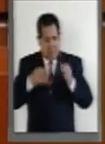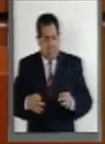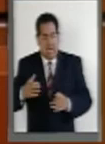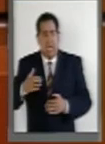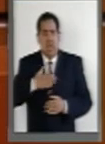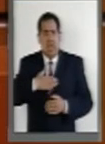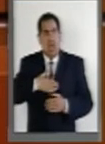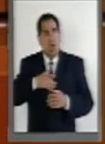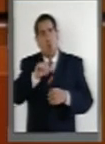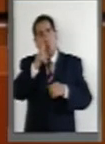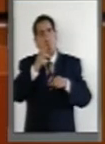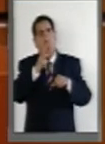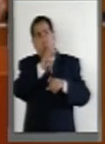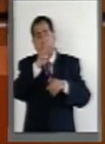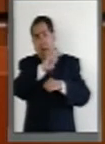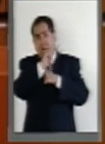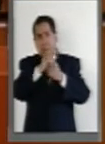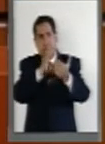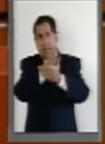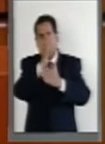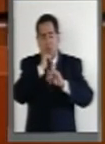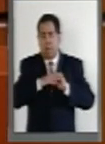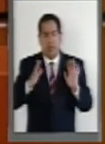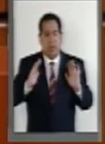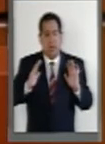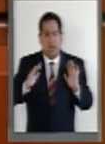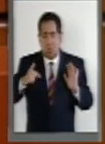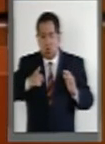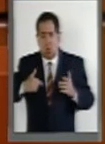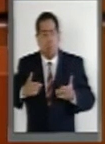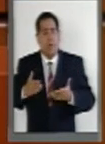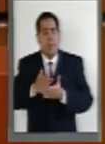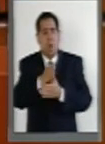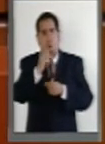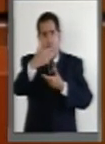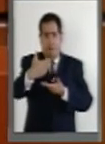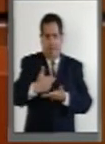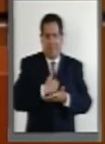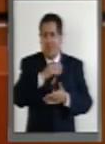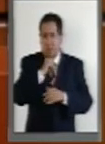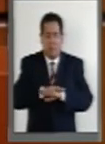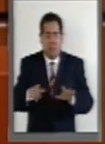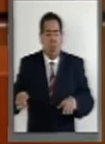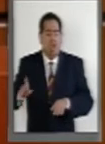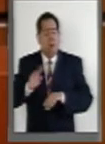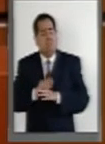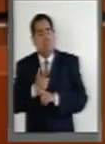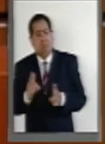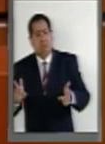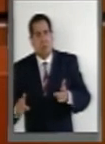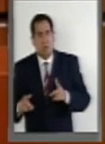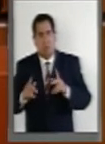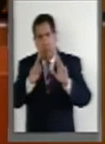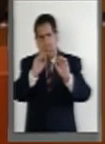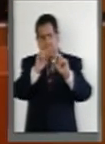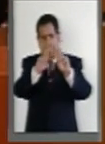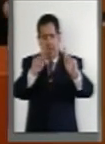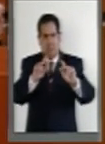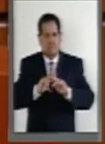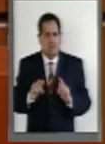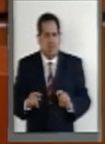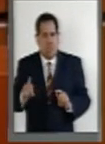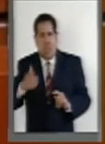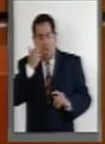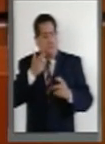autodeterminación de los pueblos, porque permite el injerencismo, la solución pacífica de las controversias, no andar a